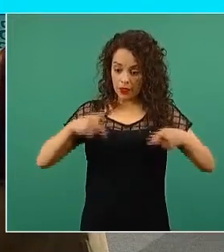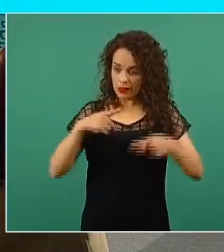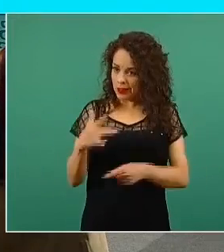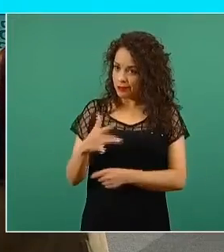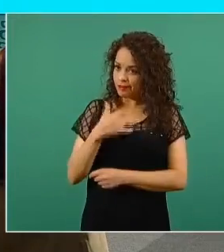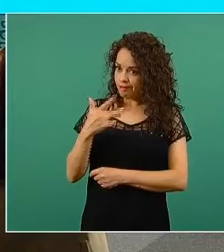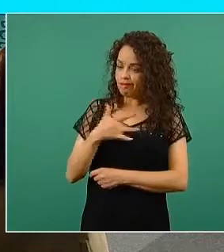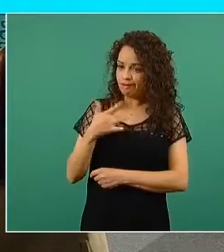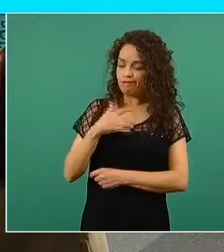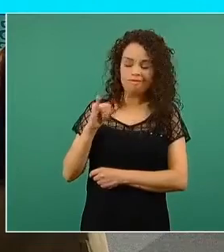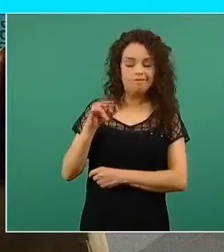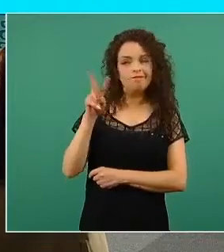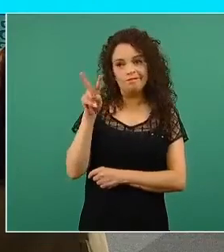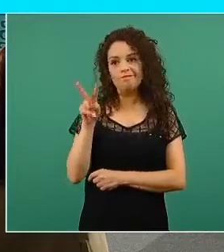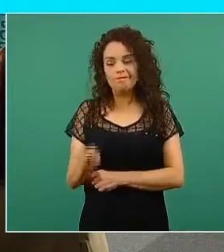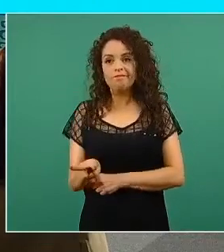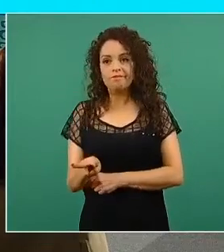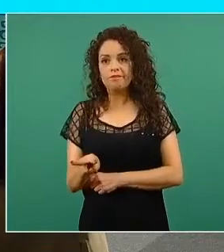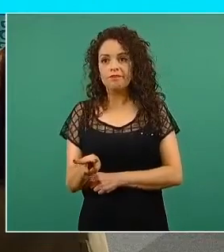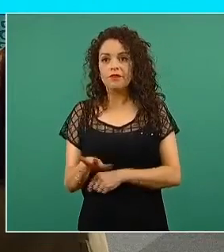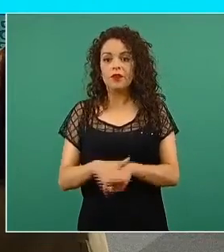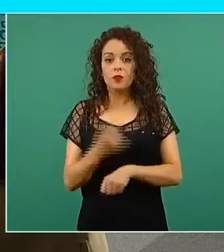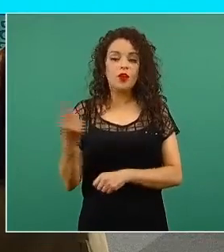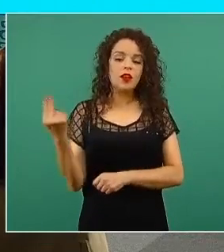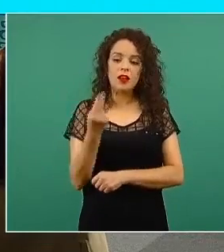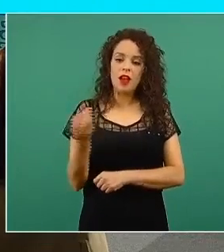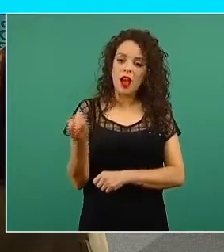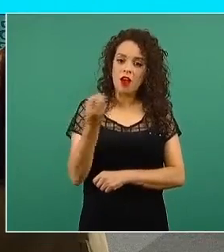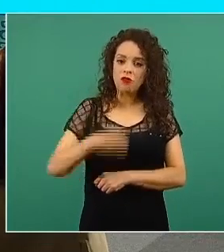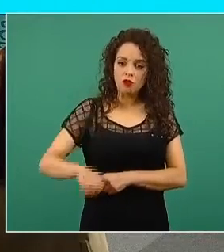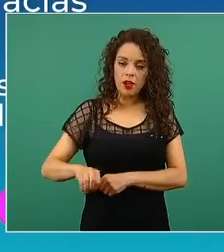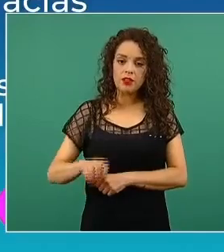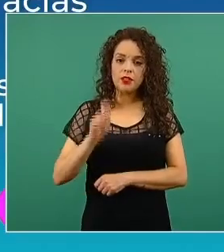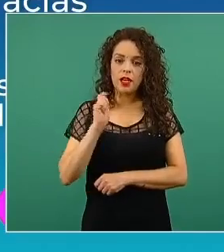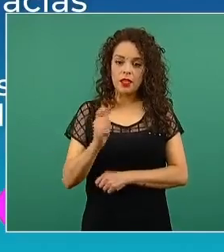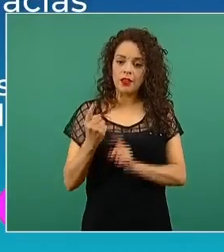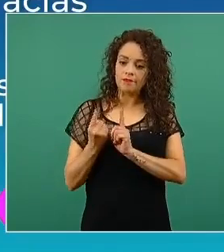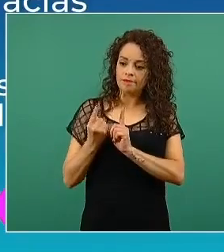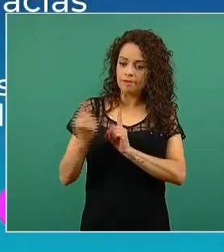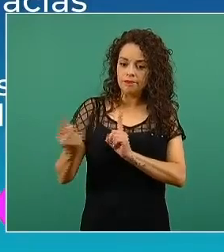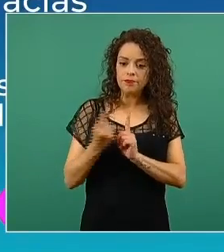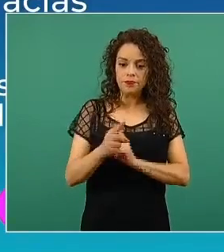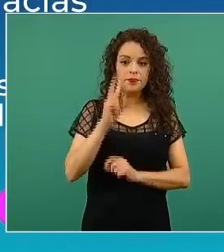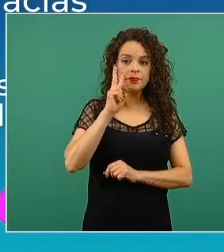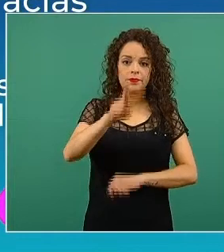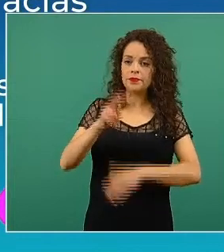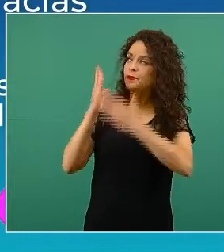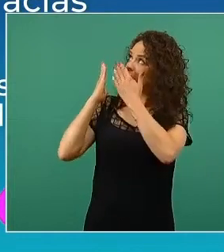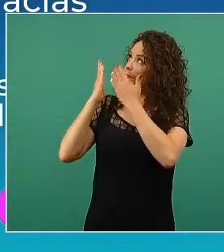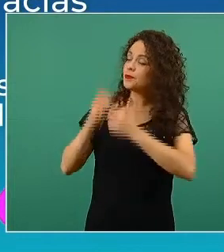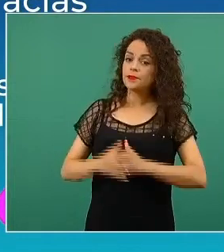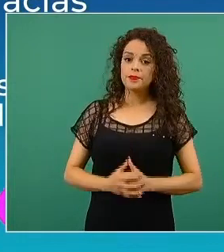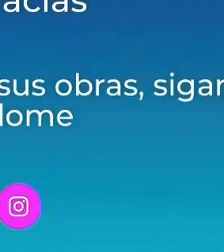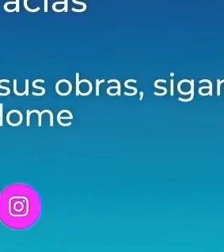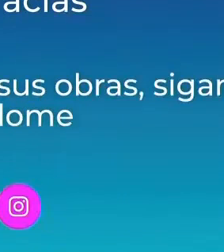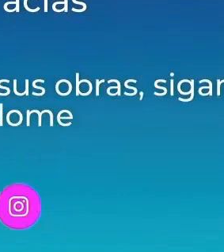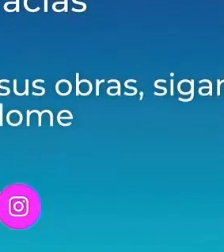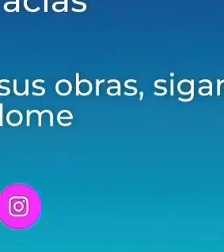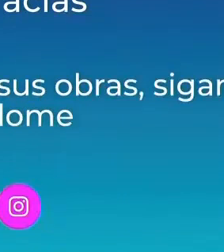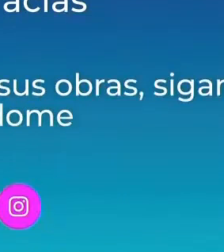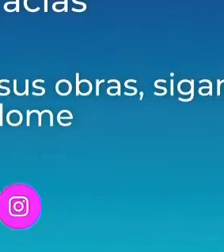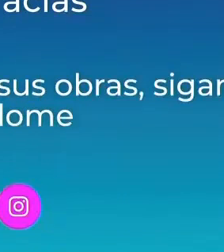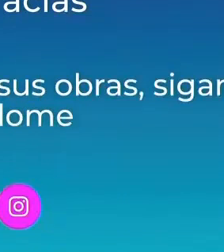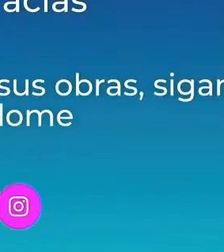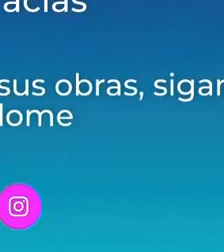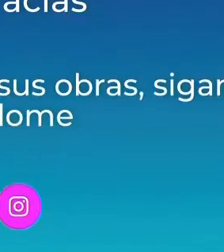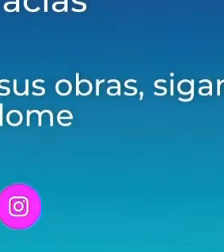hacer este distanciamiento social lo más amable posible a través de